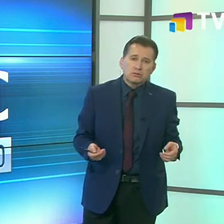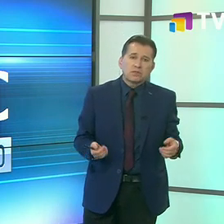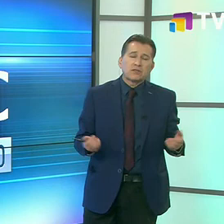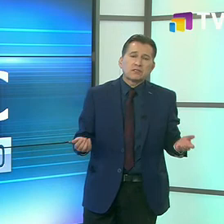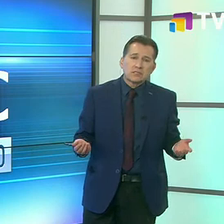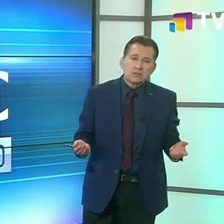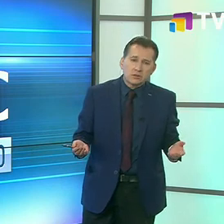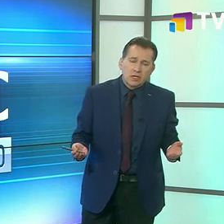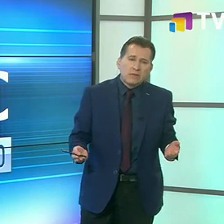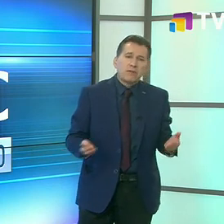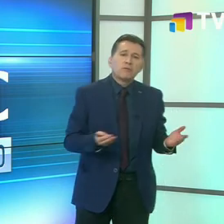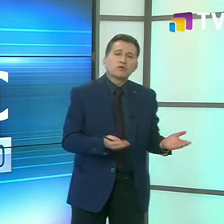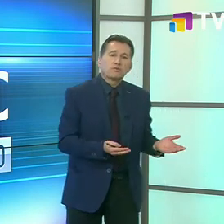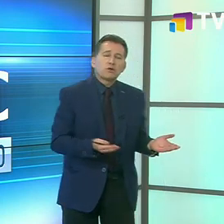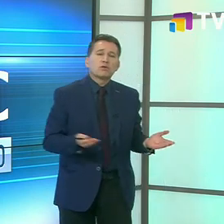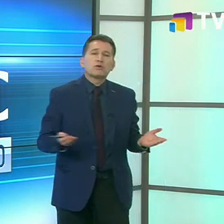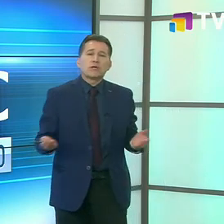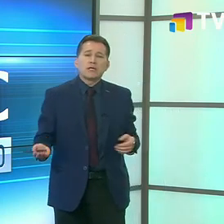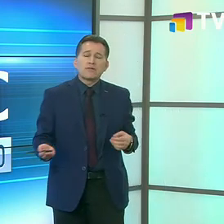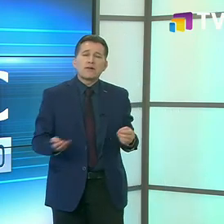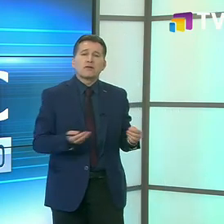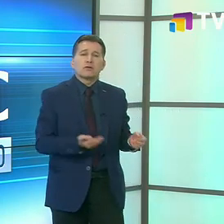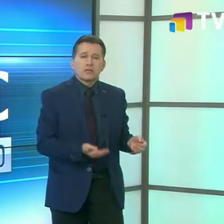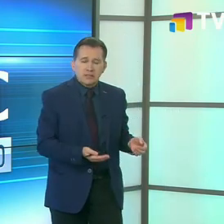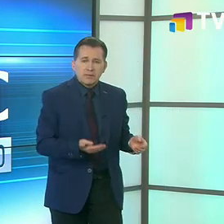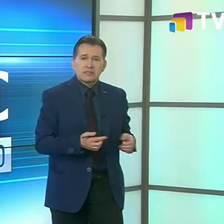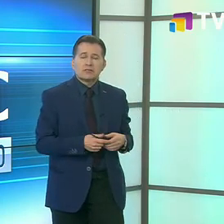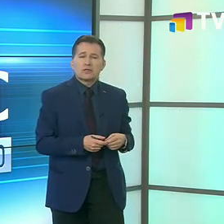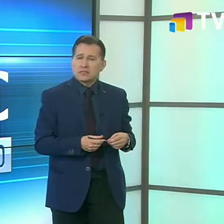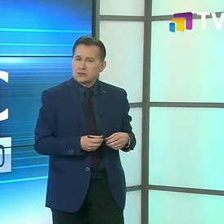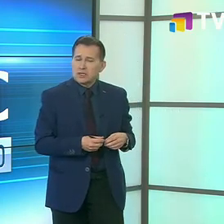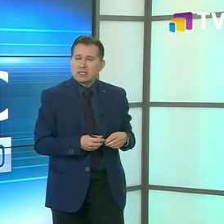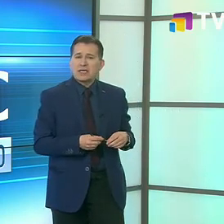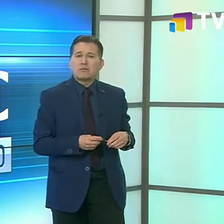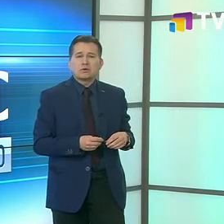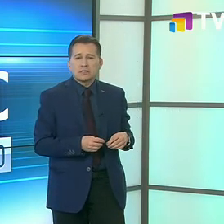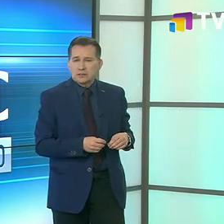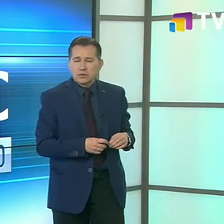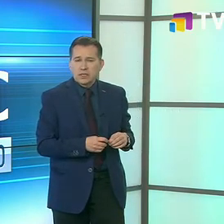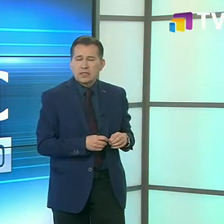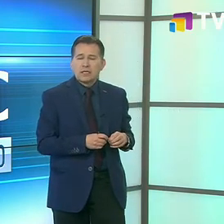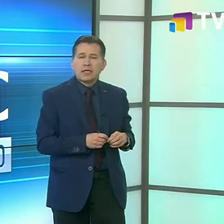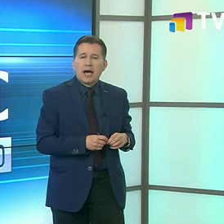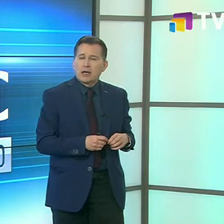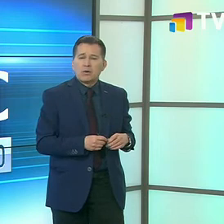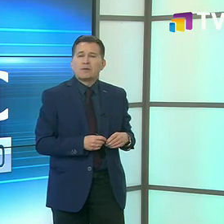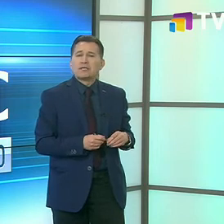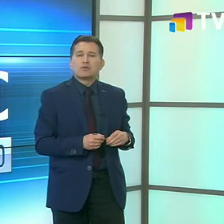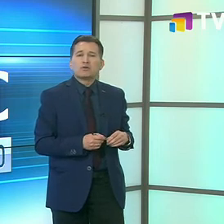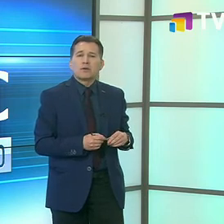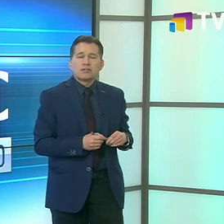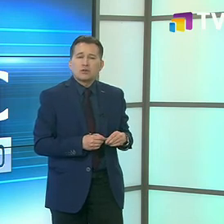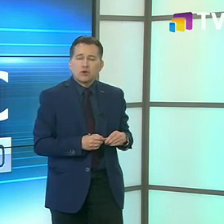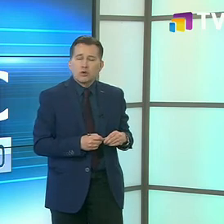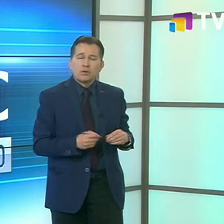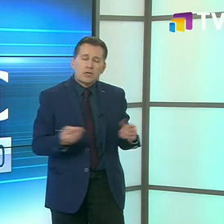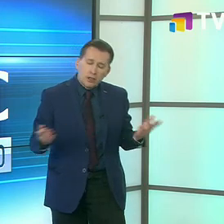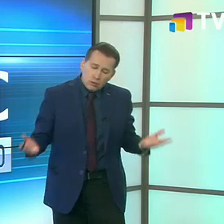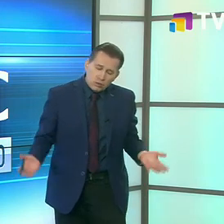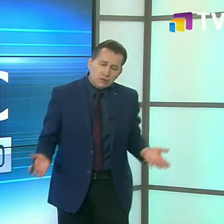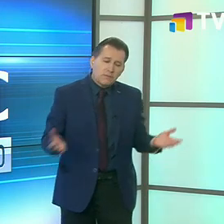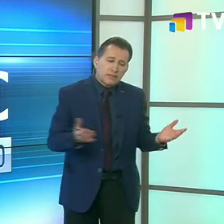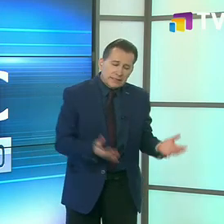muertos, más fallecidos. Veamos un poquito el reflejo de lo que está pasando en esta ciudad tan hermosa que es Guayaquil, a la cual le mandamos un abrazo